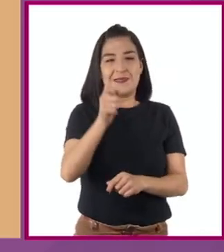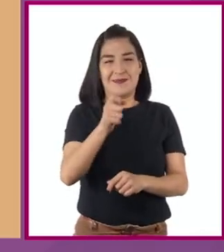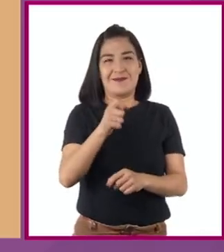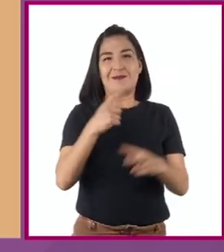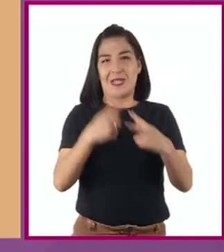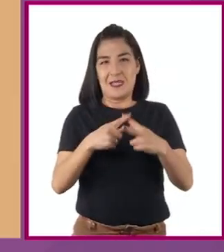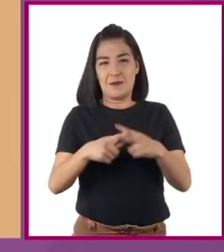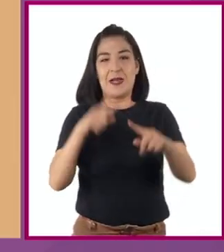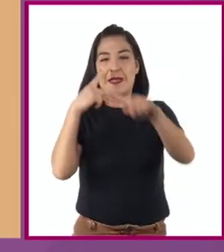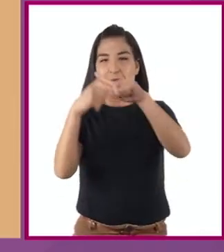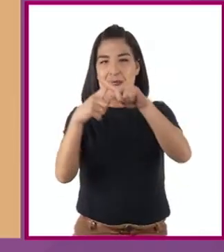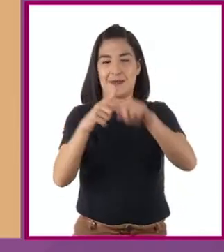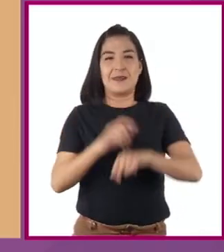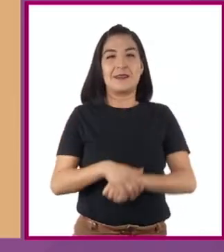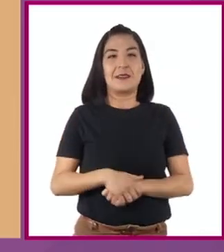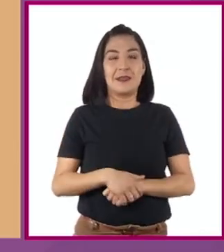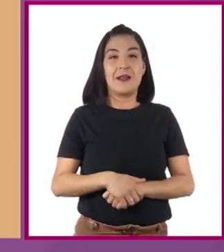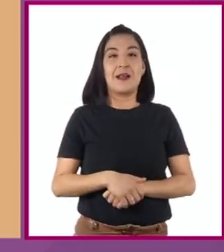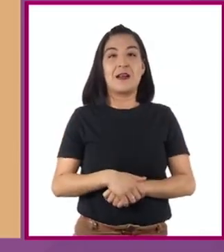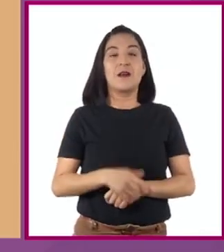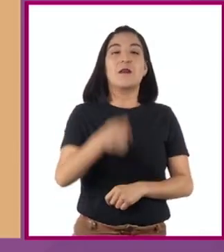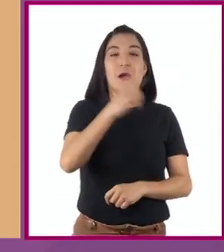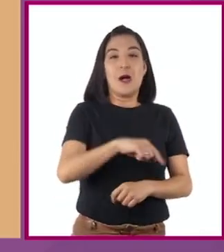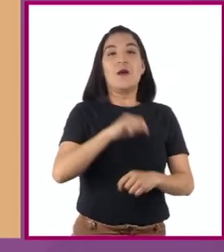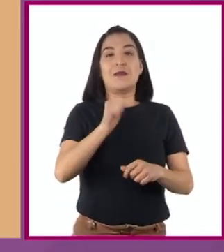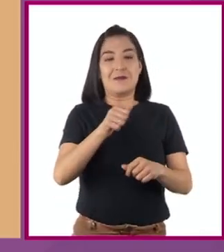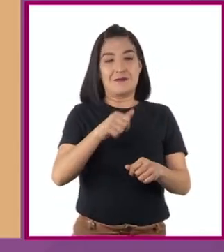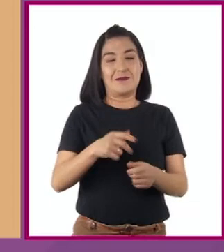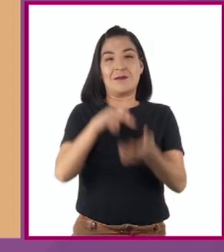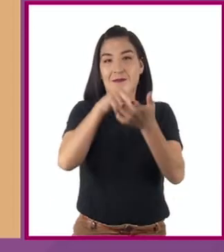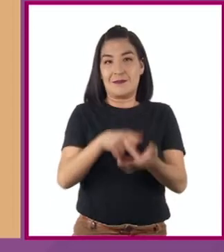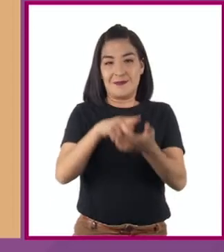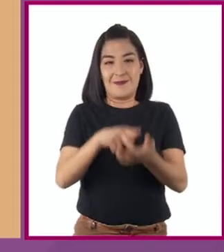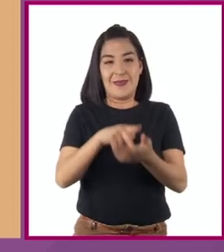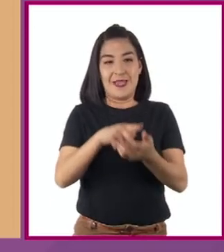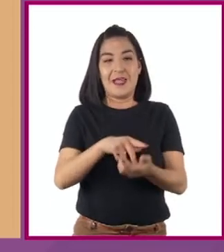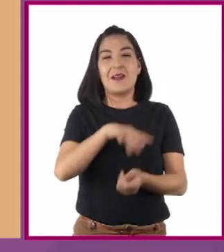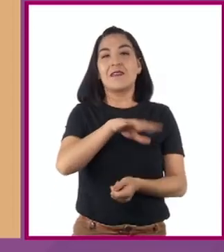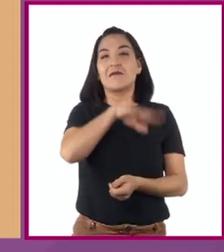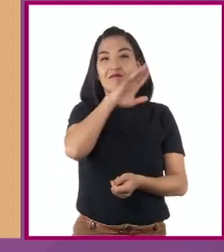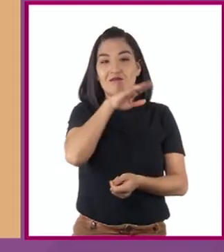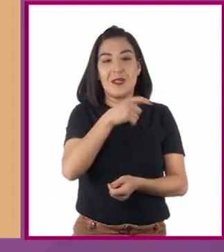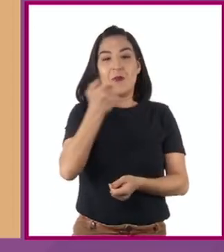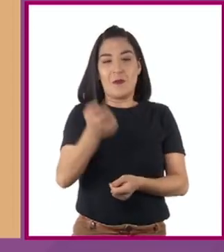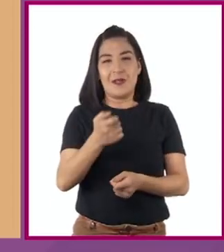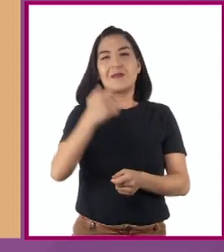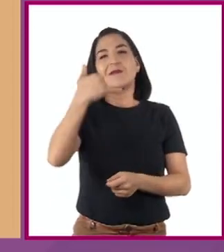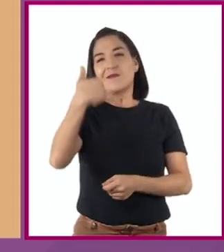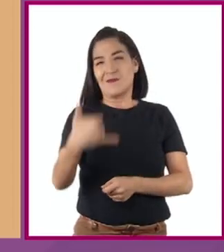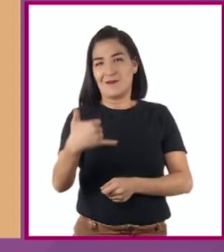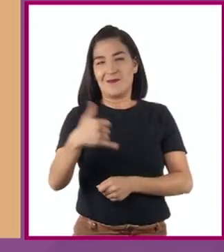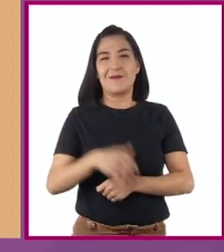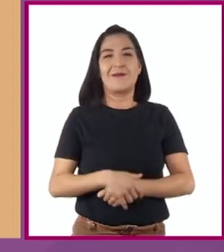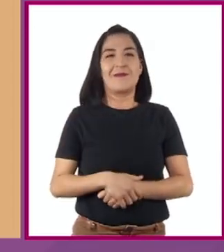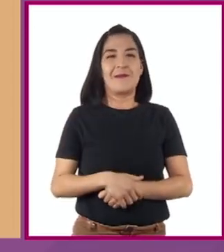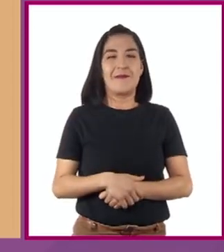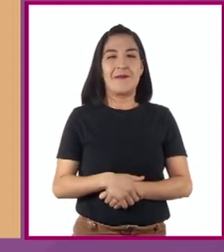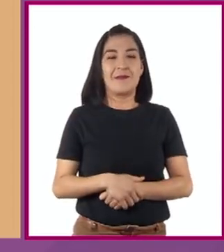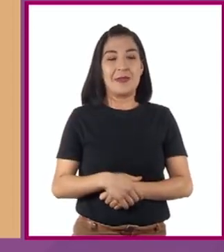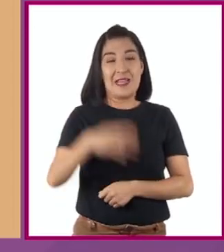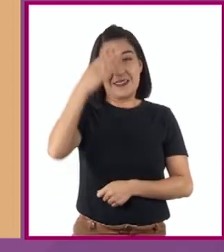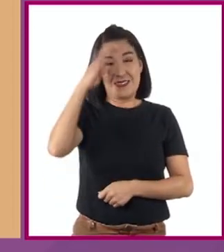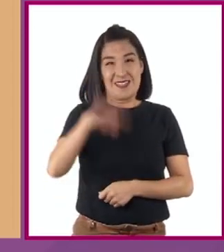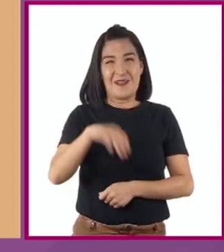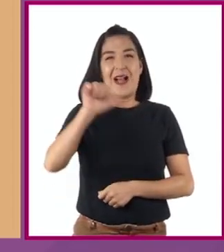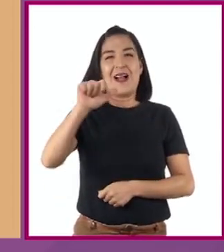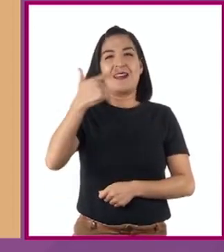una X, mientras que el costo por kilogramo de cebolla se representa con una Y. La señora Angélica